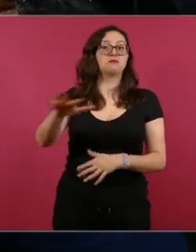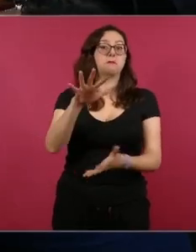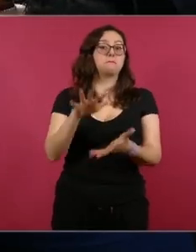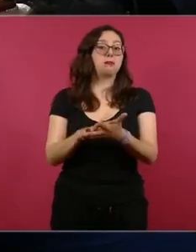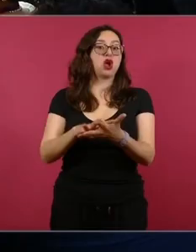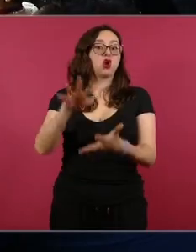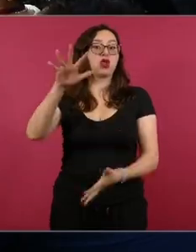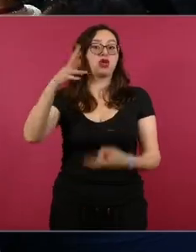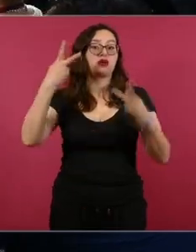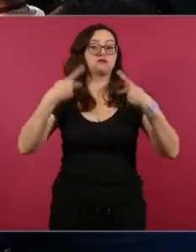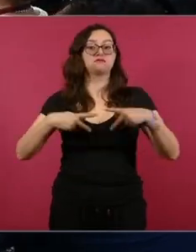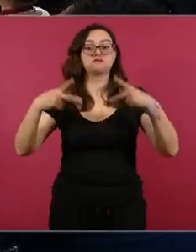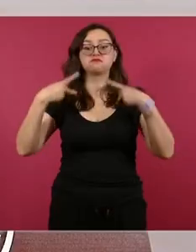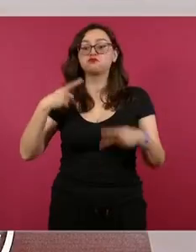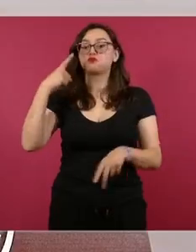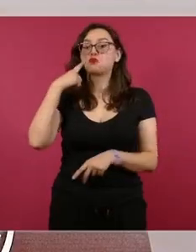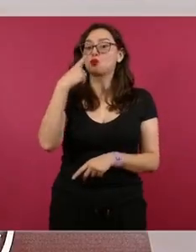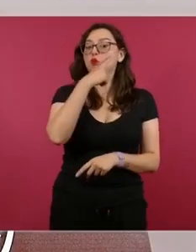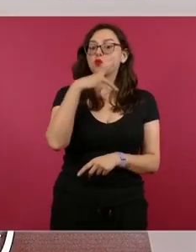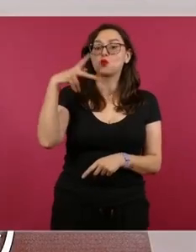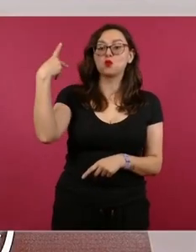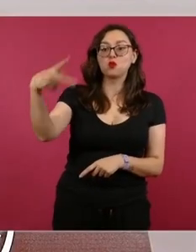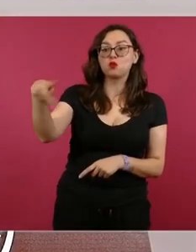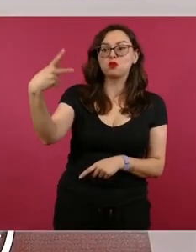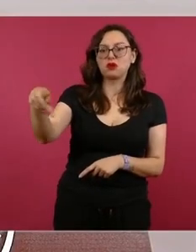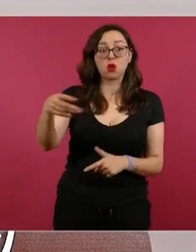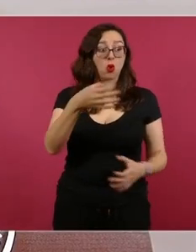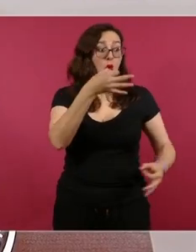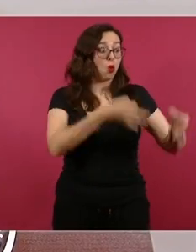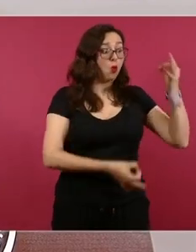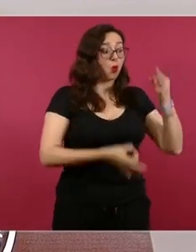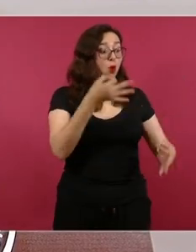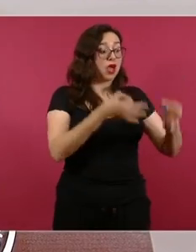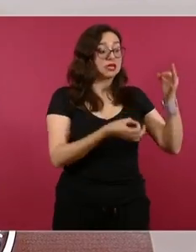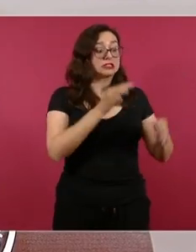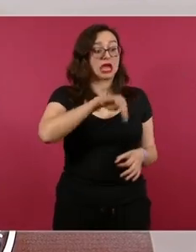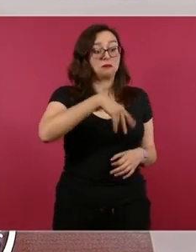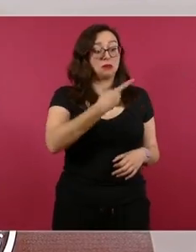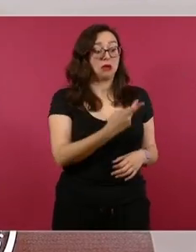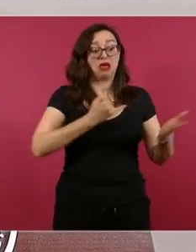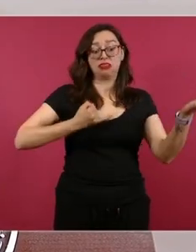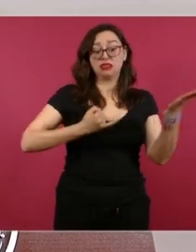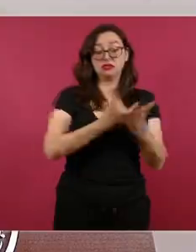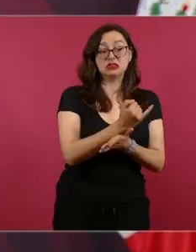No es un asunto de policías, no es un asunto de ministerios públicos, no es un asunto de jueces.